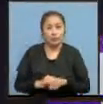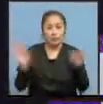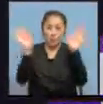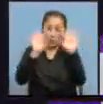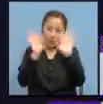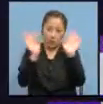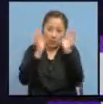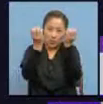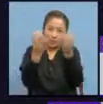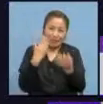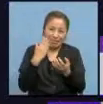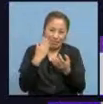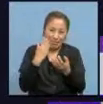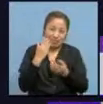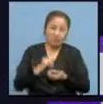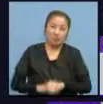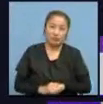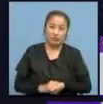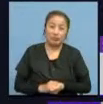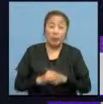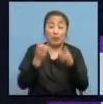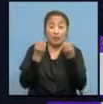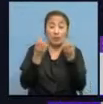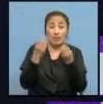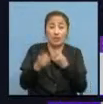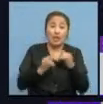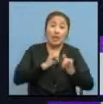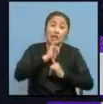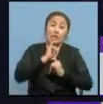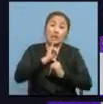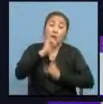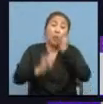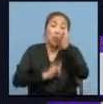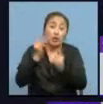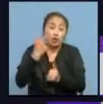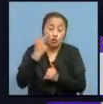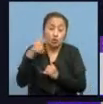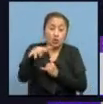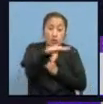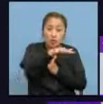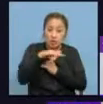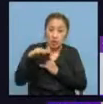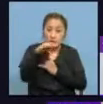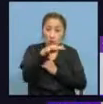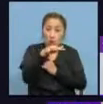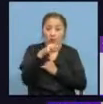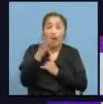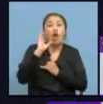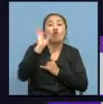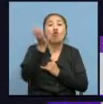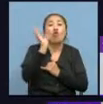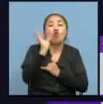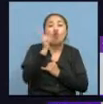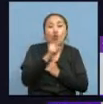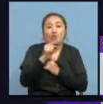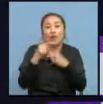Jorge Solís, buenas tardes, un gusto. Bien, mira, te comento, yo estoy ya en la zona de Colombia hace 5 años y acá